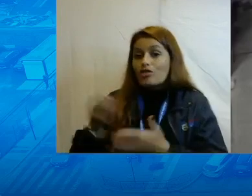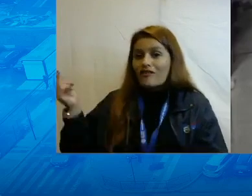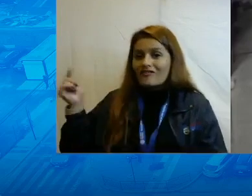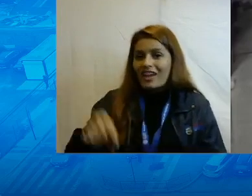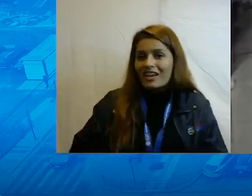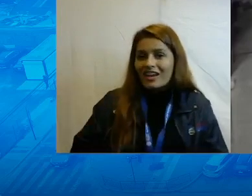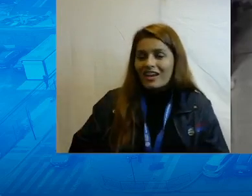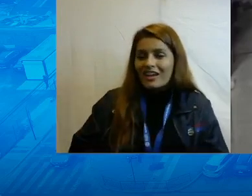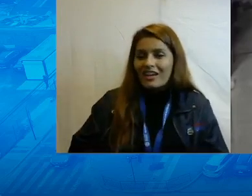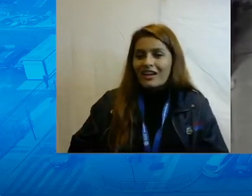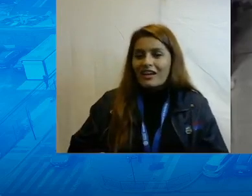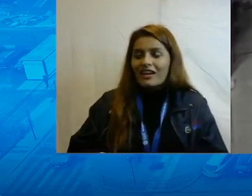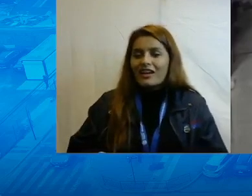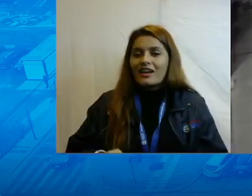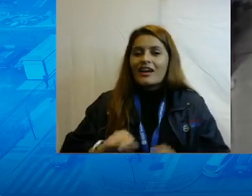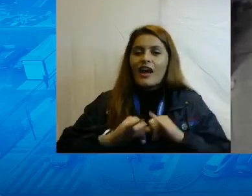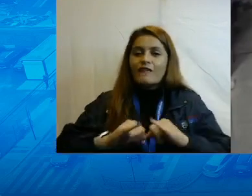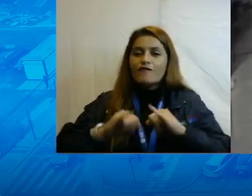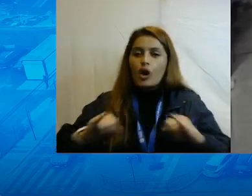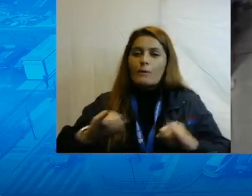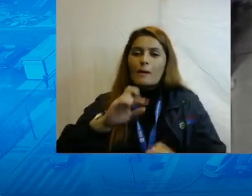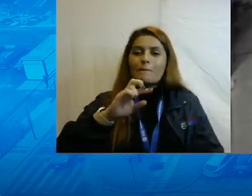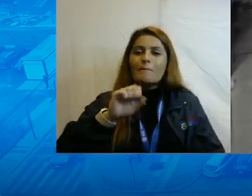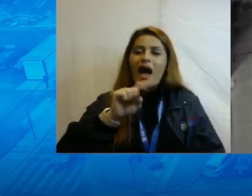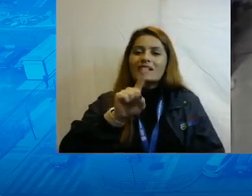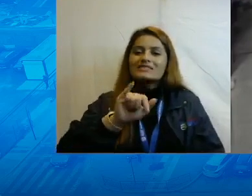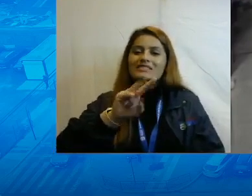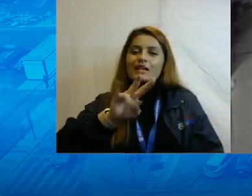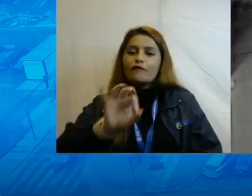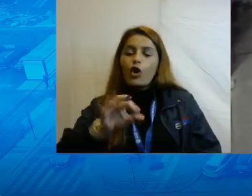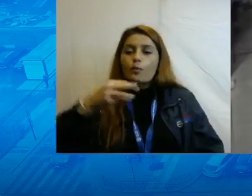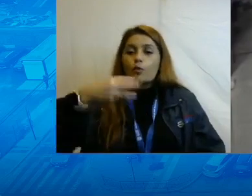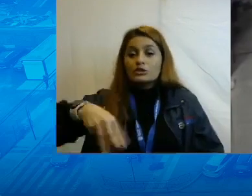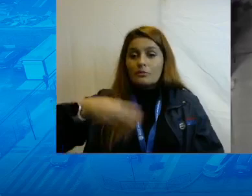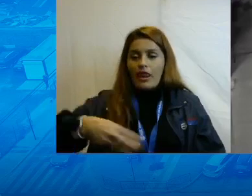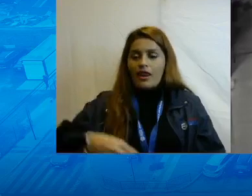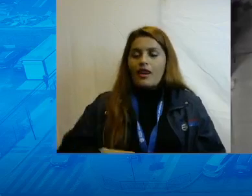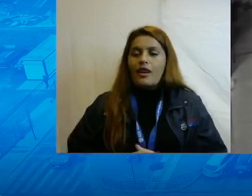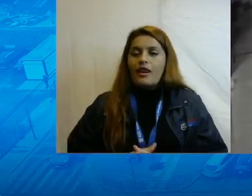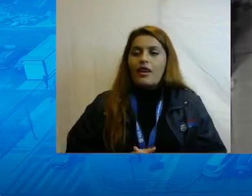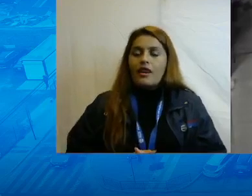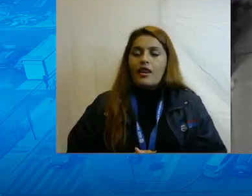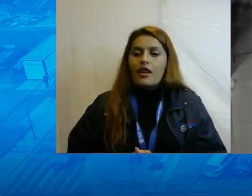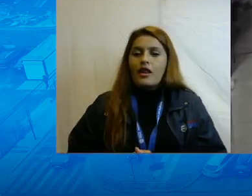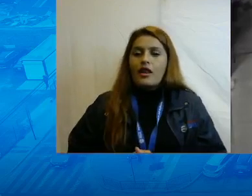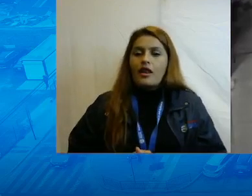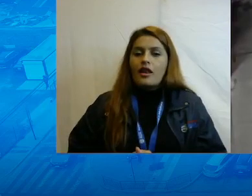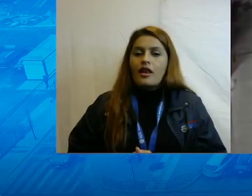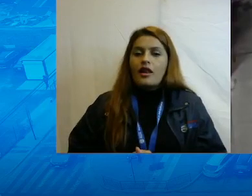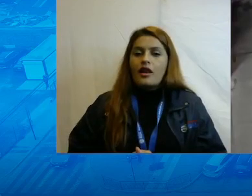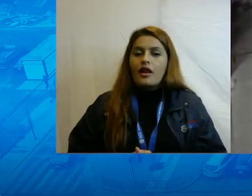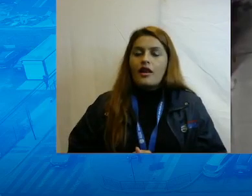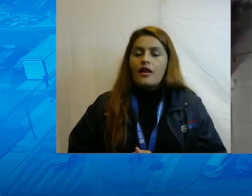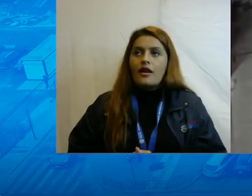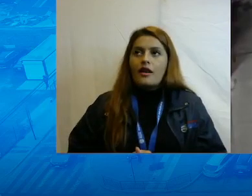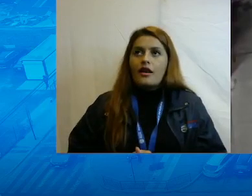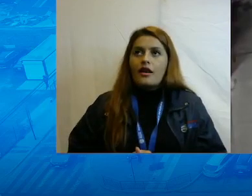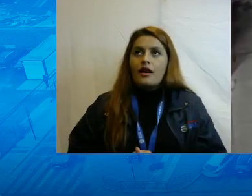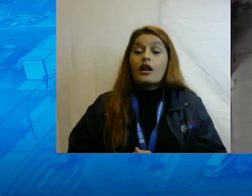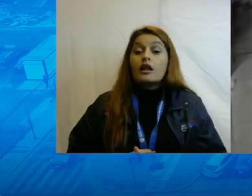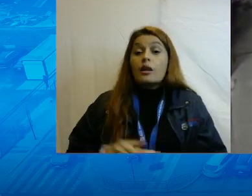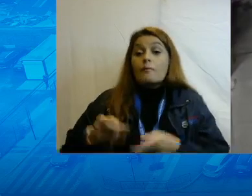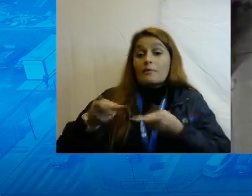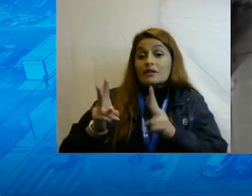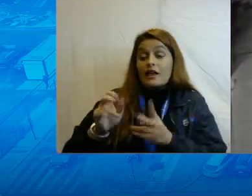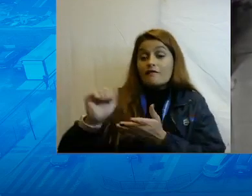dan cuenta de los activos y pasivos municipales. Yo entiendo la pregunta en esos dos sentidos, o sea, Hay una ley que nos autoriza a cobrar los últimos 5 años, en el